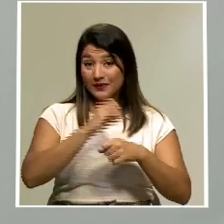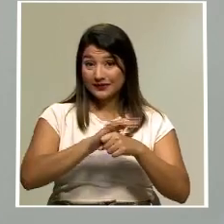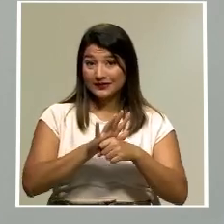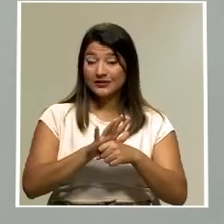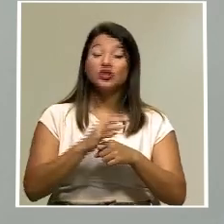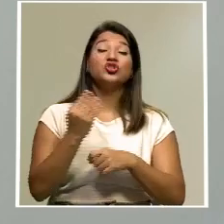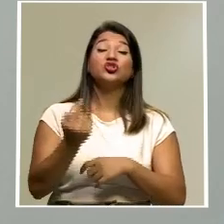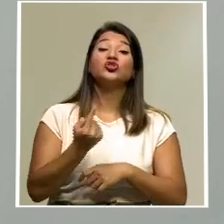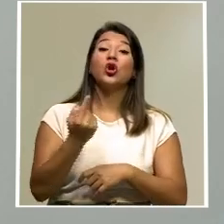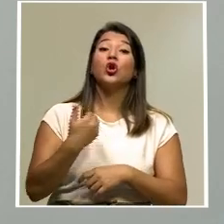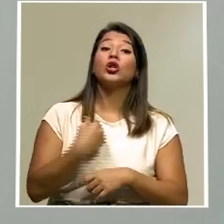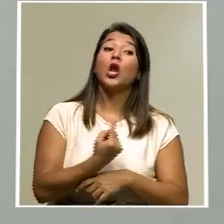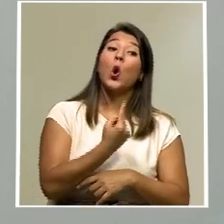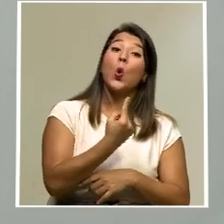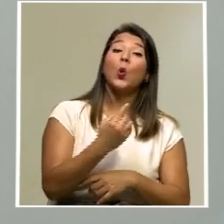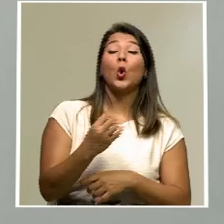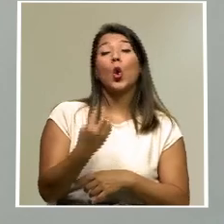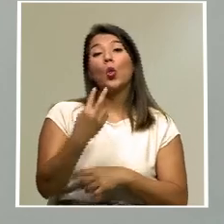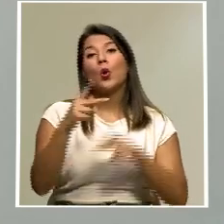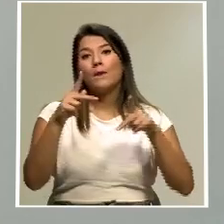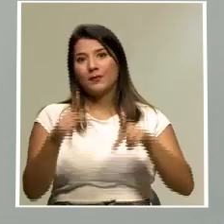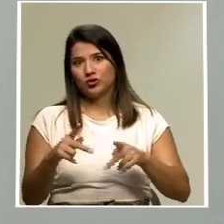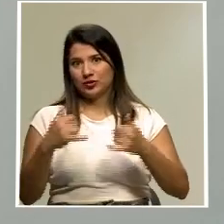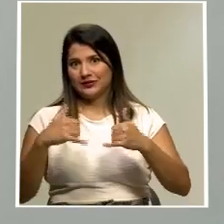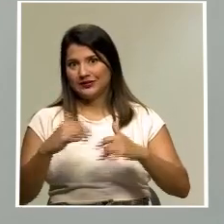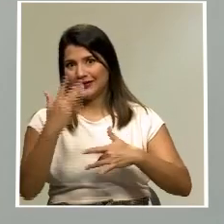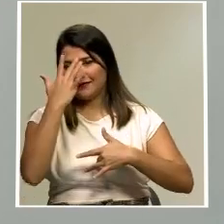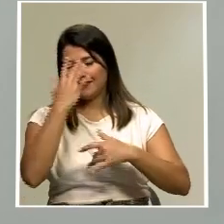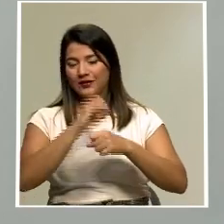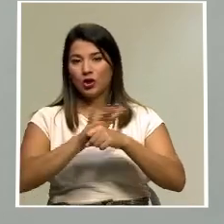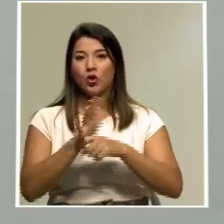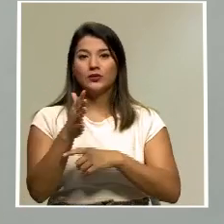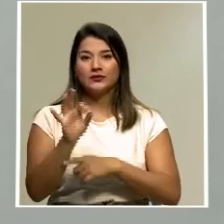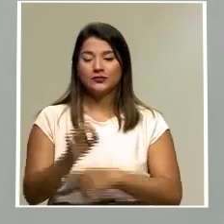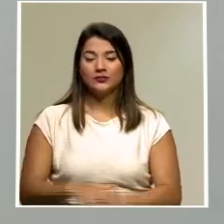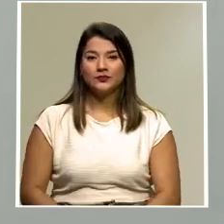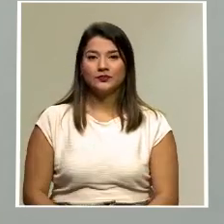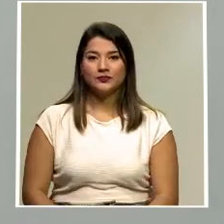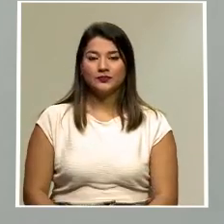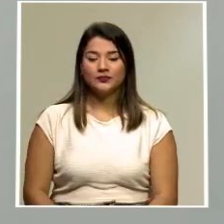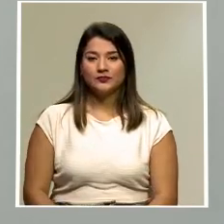casos, permaneciéndose consolidado y estable los reportes de la última semana.